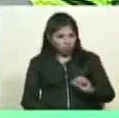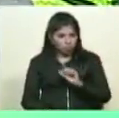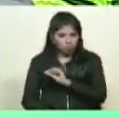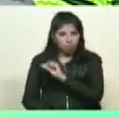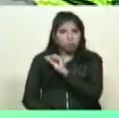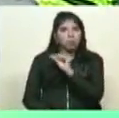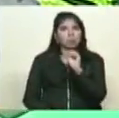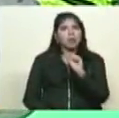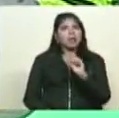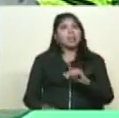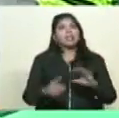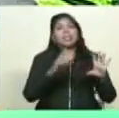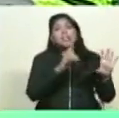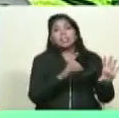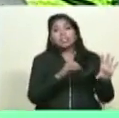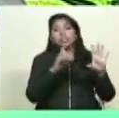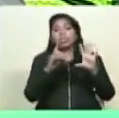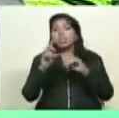662 CPT,